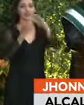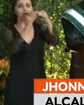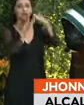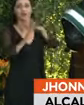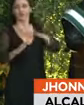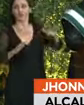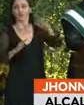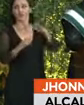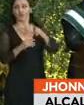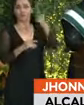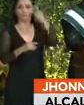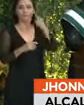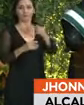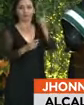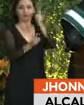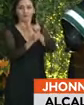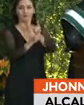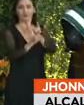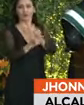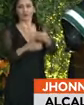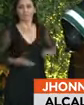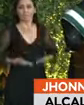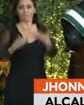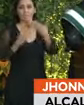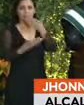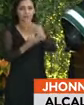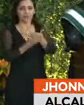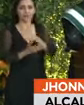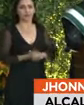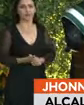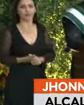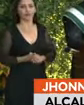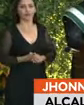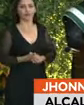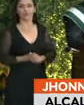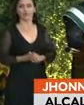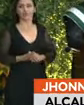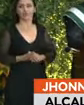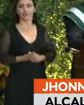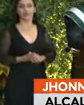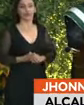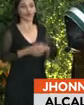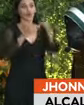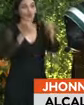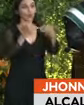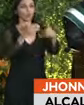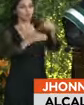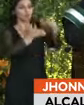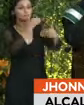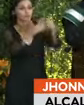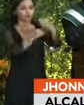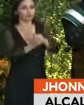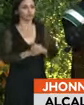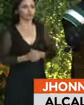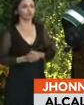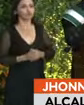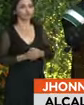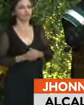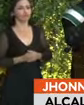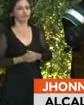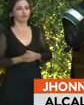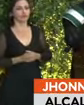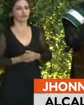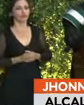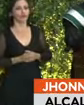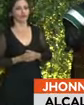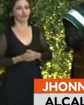ciudad en condiciones adecuadas para vivir bien. Por eso, este modelo ya no se centra